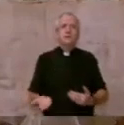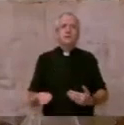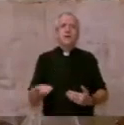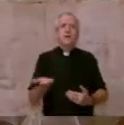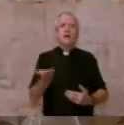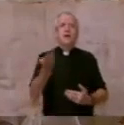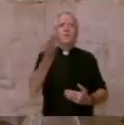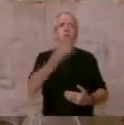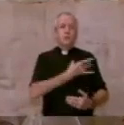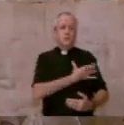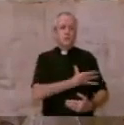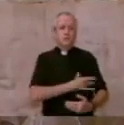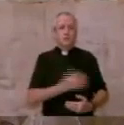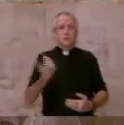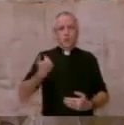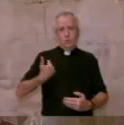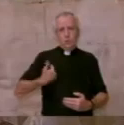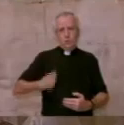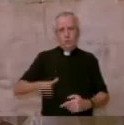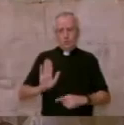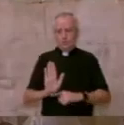tu espíritu.